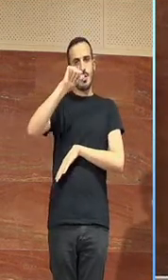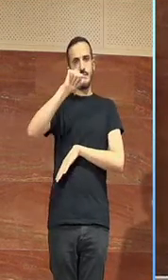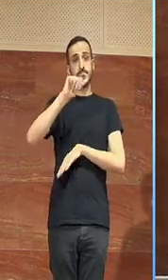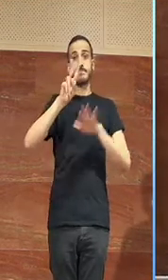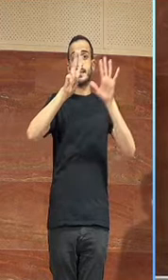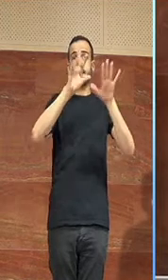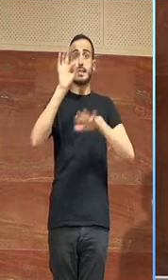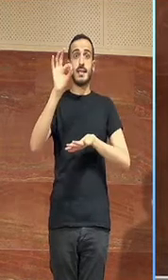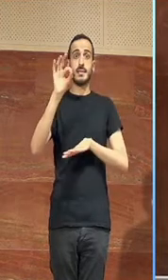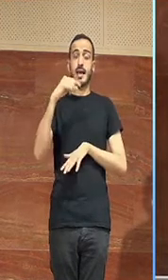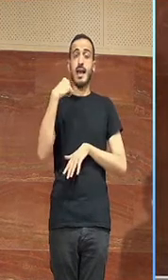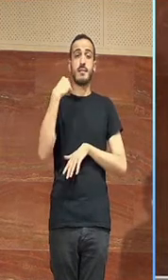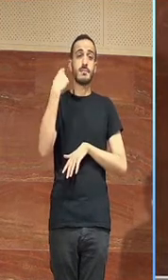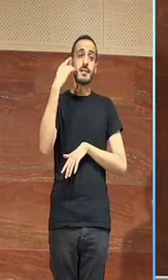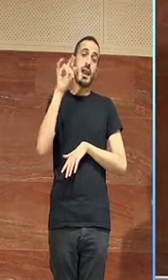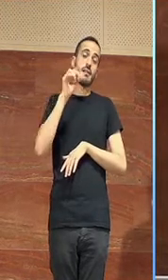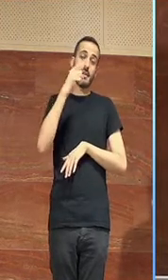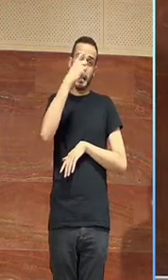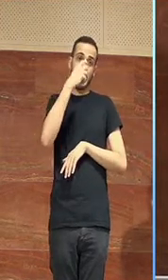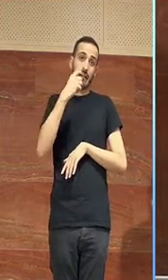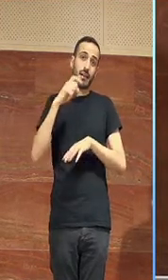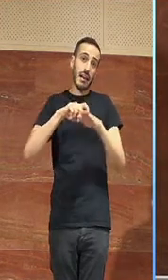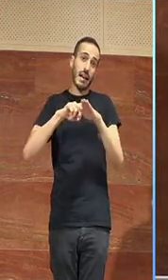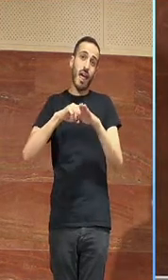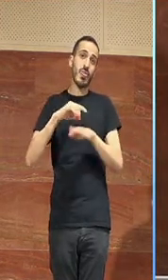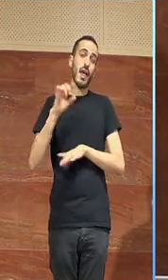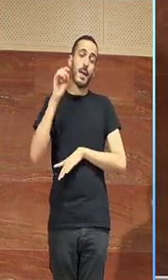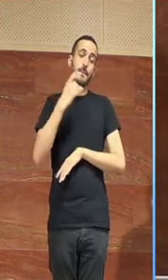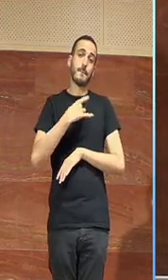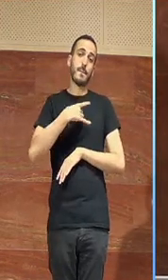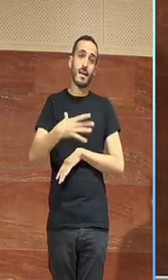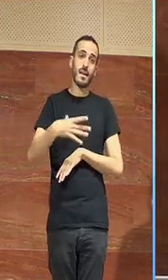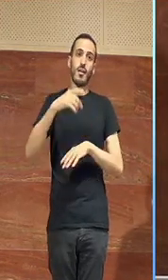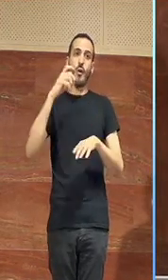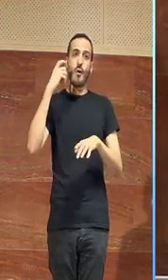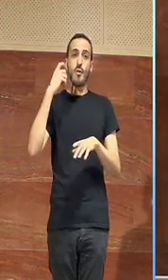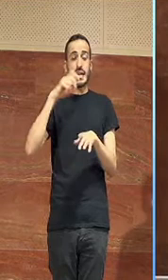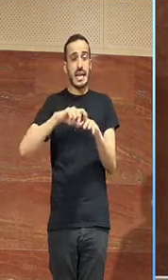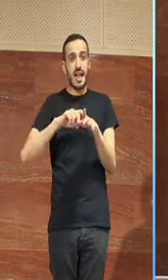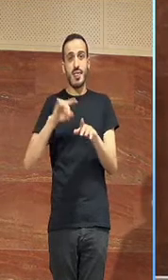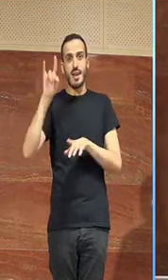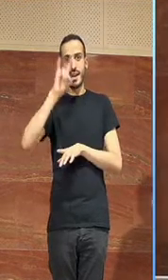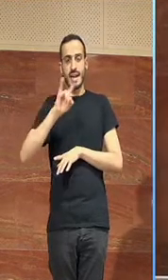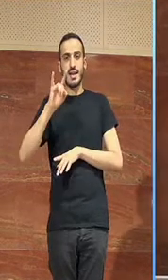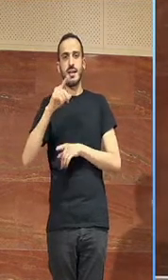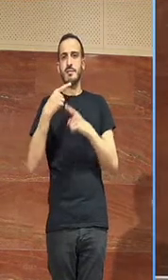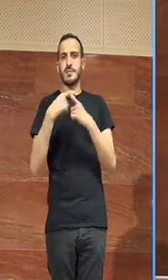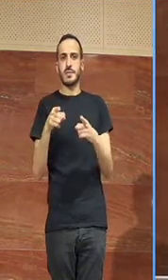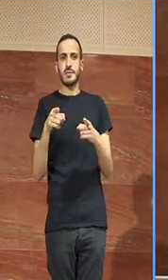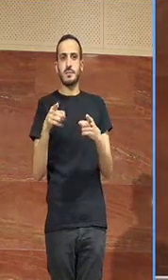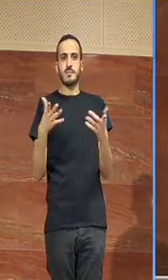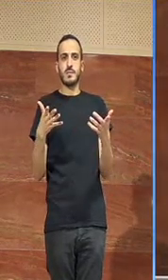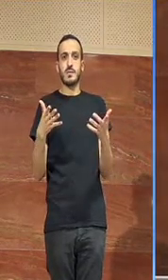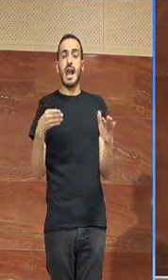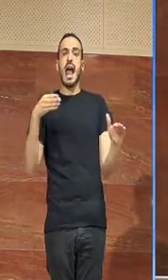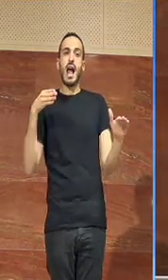no serían blancos, 30 serían blancos, que 1 tendría educación universitaria y que 1 tendría acceso a